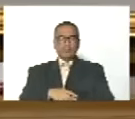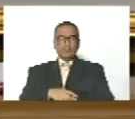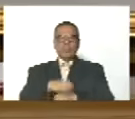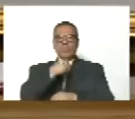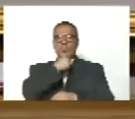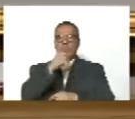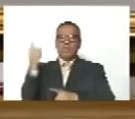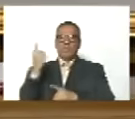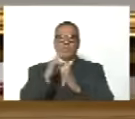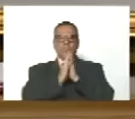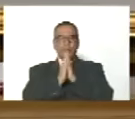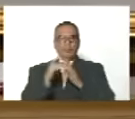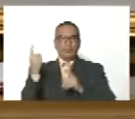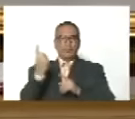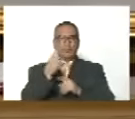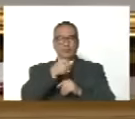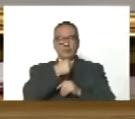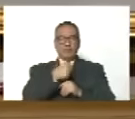Micrófono para el diputado, por favor.